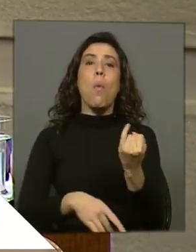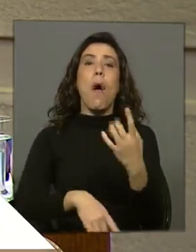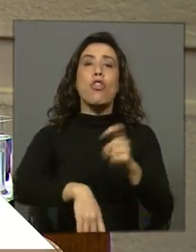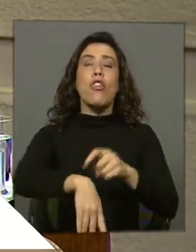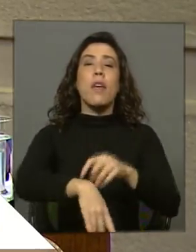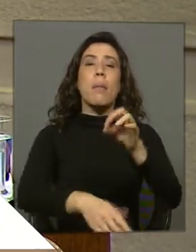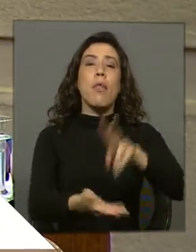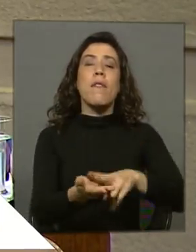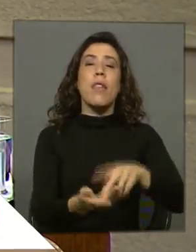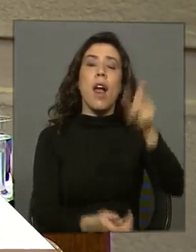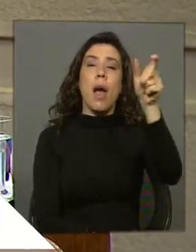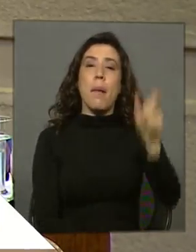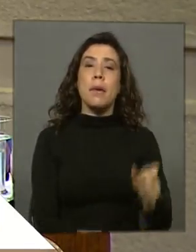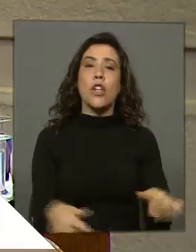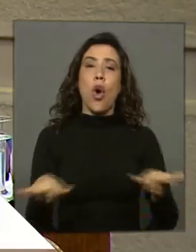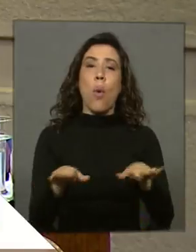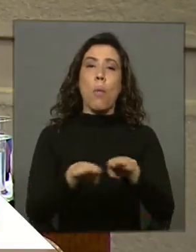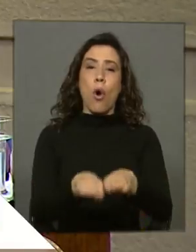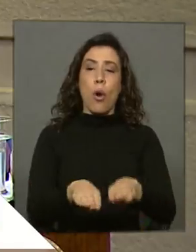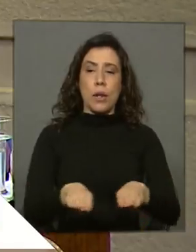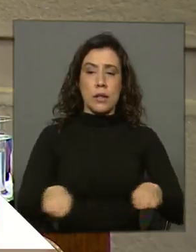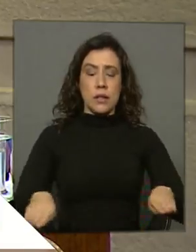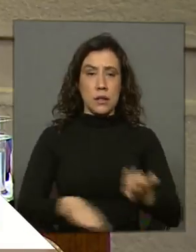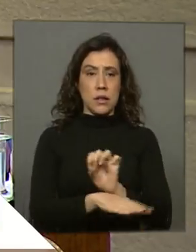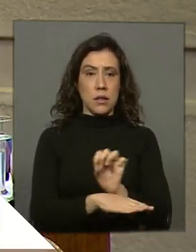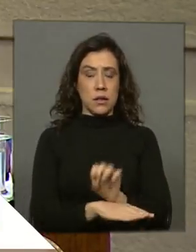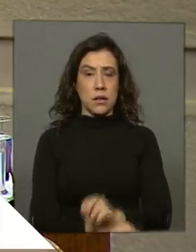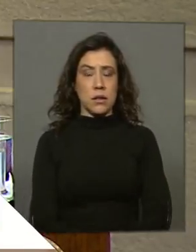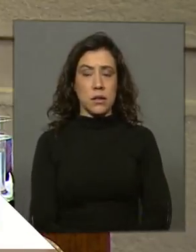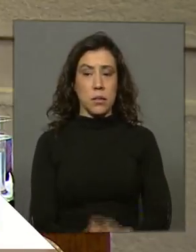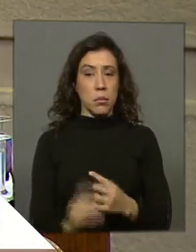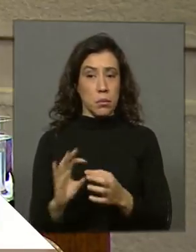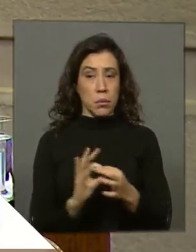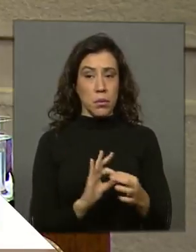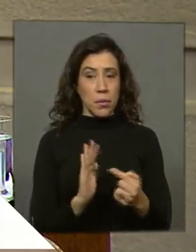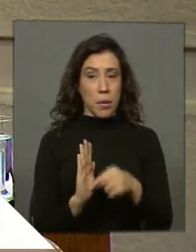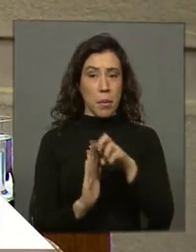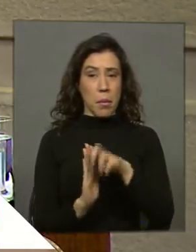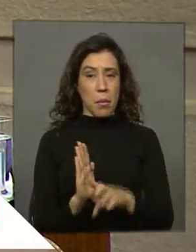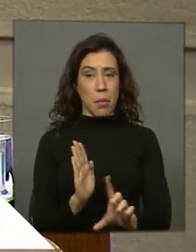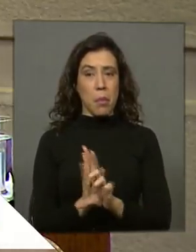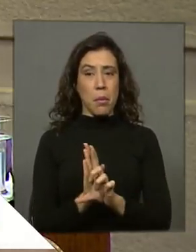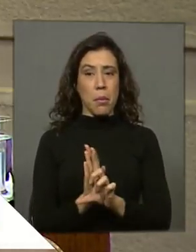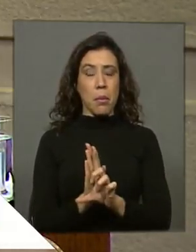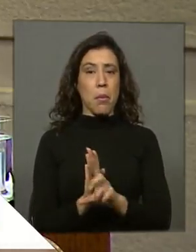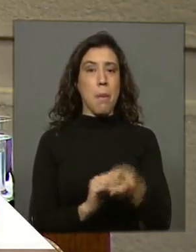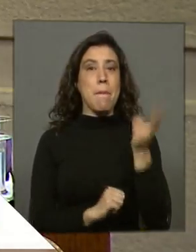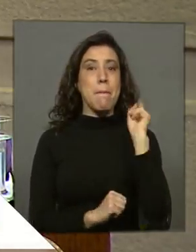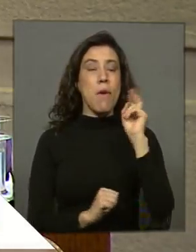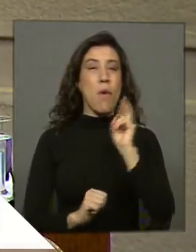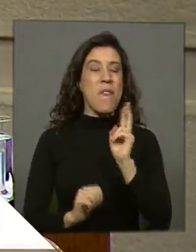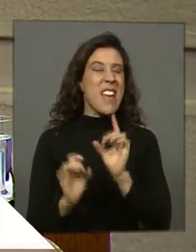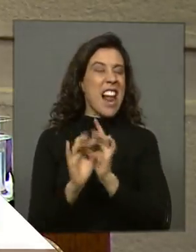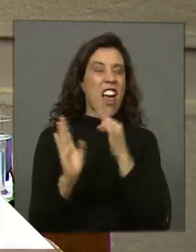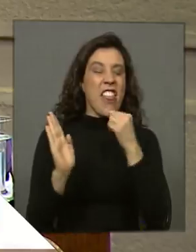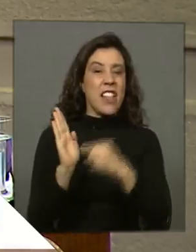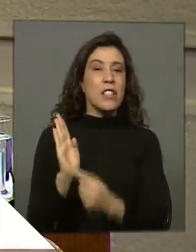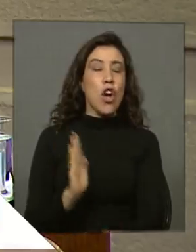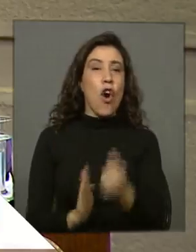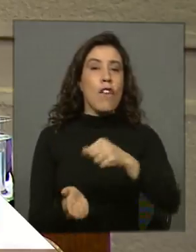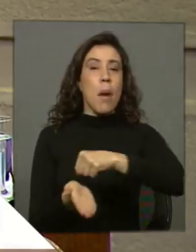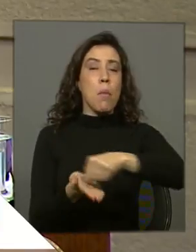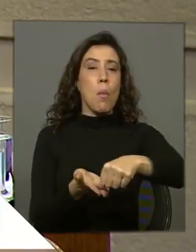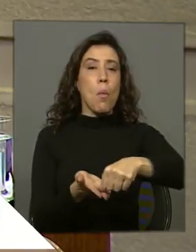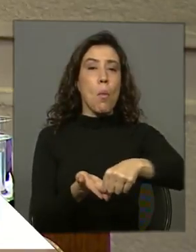efectivamente una persona utilizó en el estacionamiento por ello el proyecto de ley prohíbe expresamente cobrar una